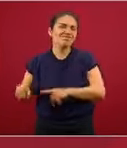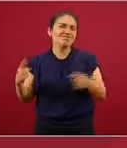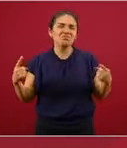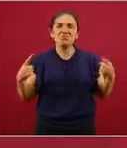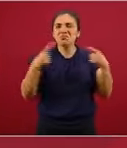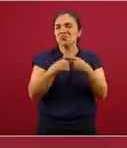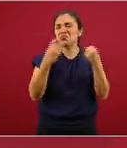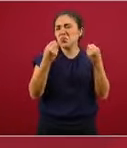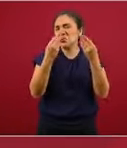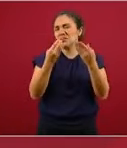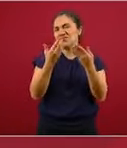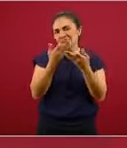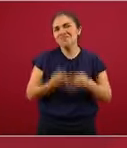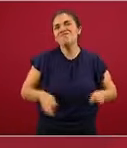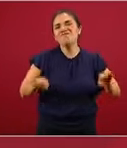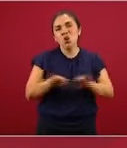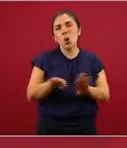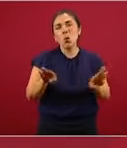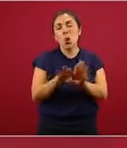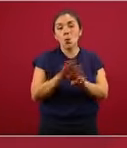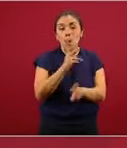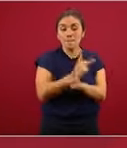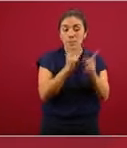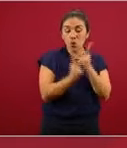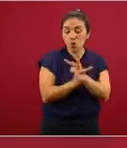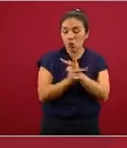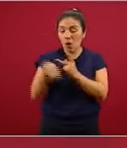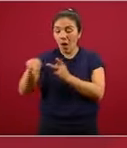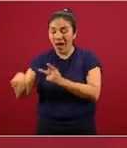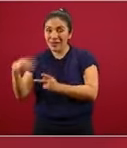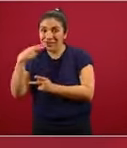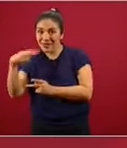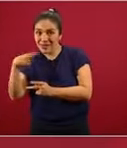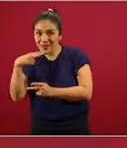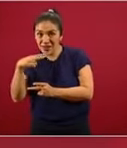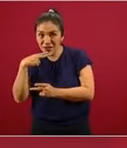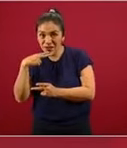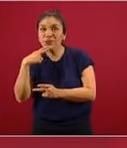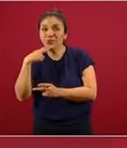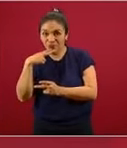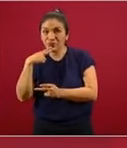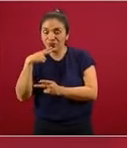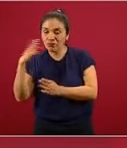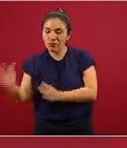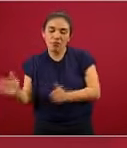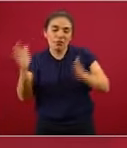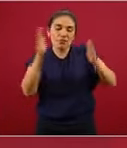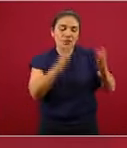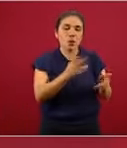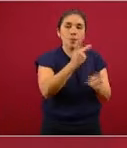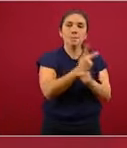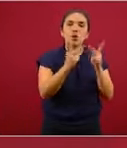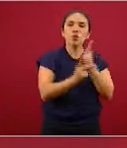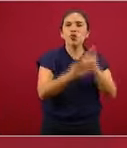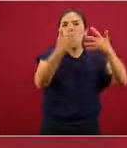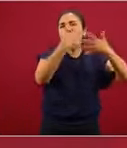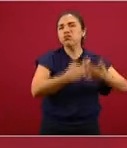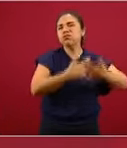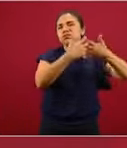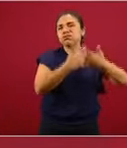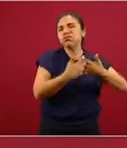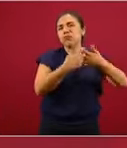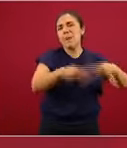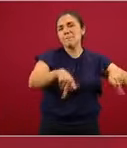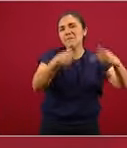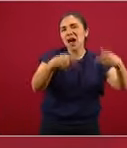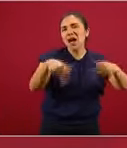diferencias importantes entre los productos del tabaco y los productos industrializados